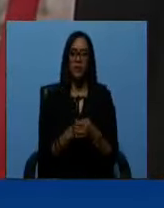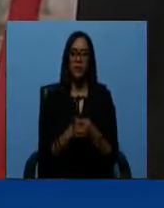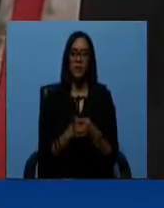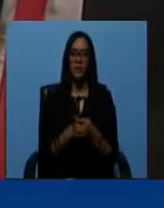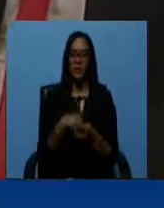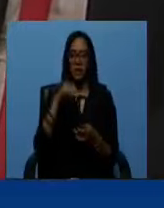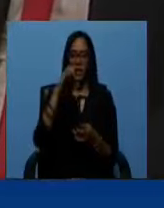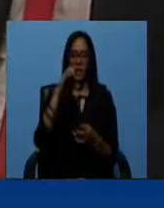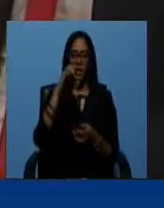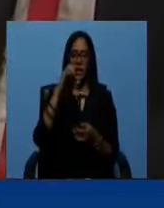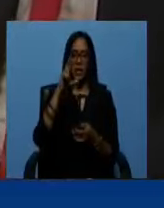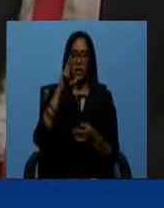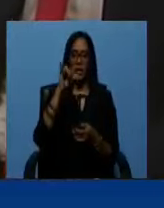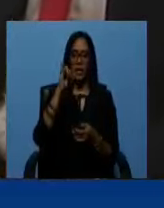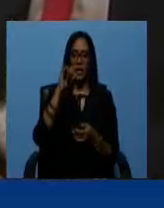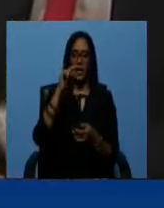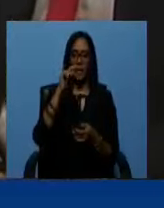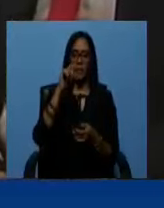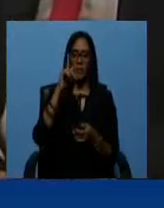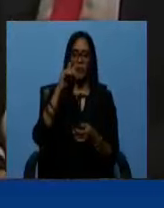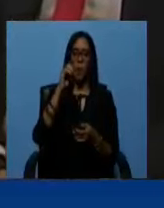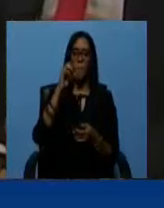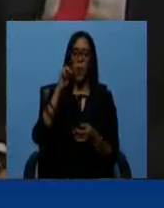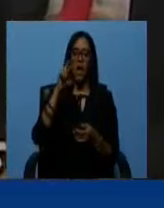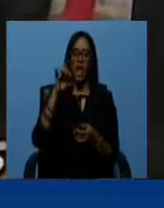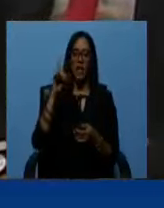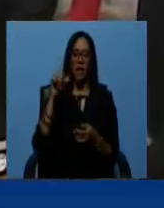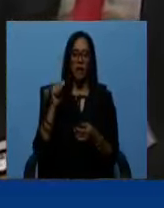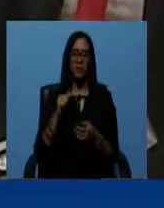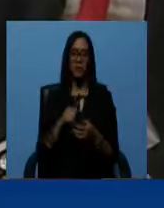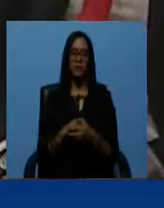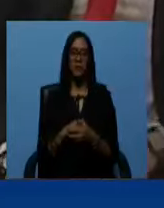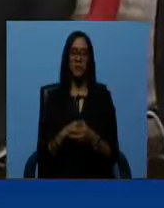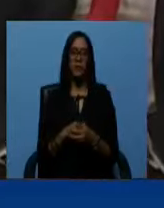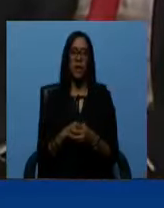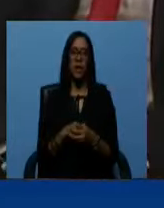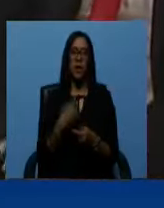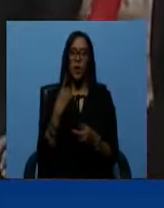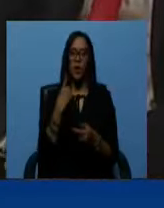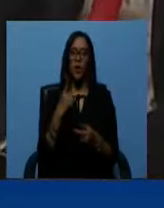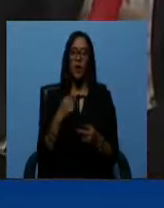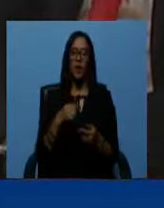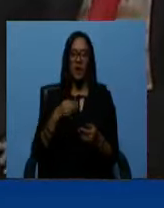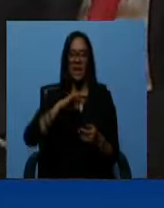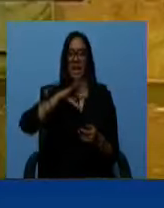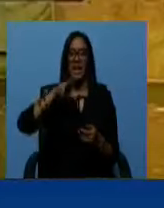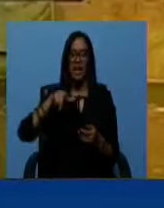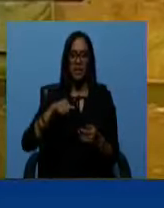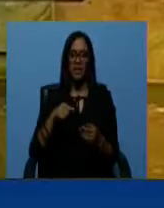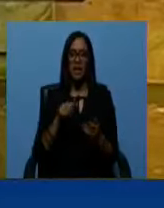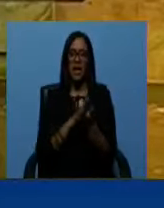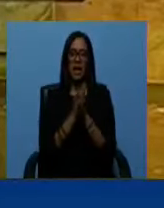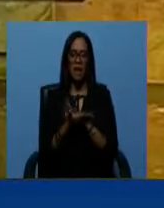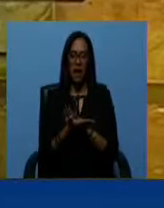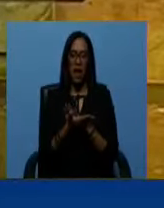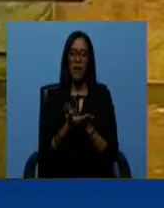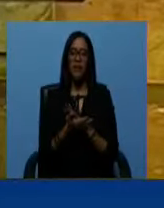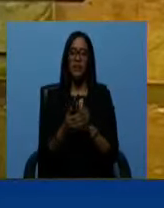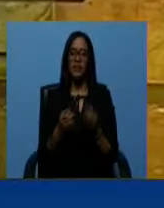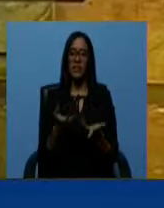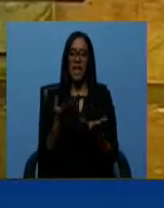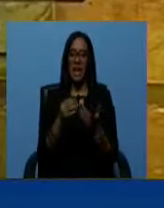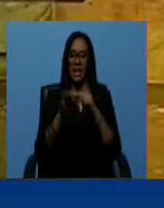que nosotros iniciamos ese camino y tenemos que retomarlo, porque un grupo de bandidos y ladrones destruyeron el camino de las cripto,